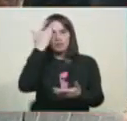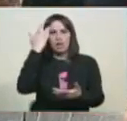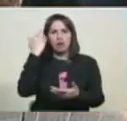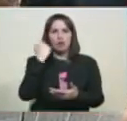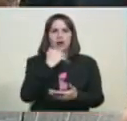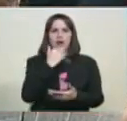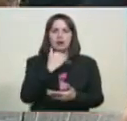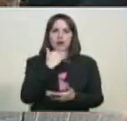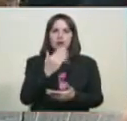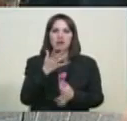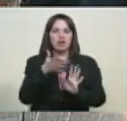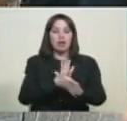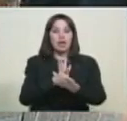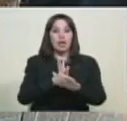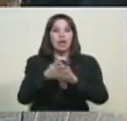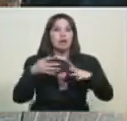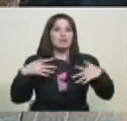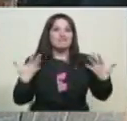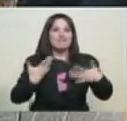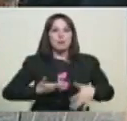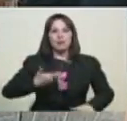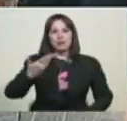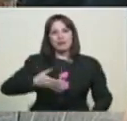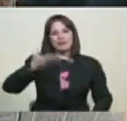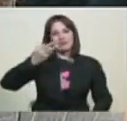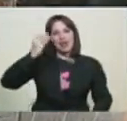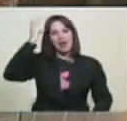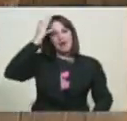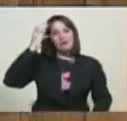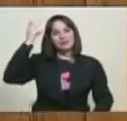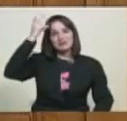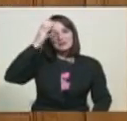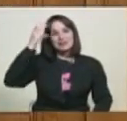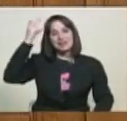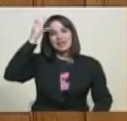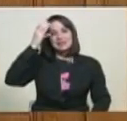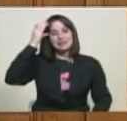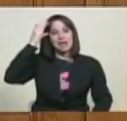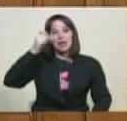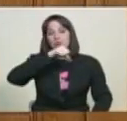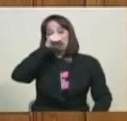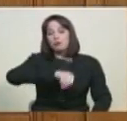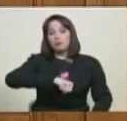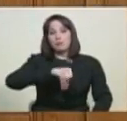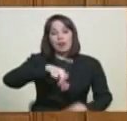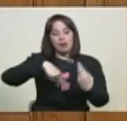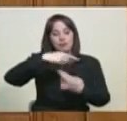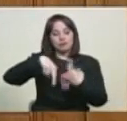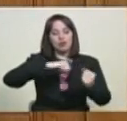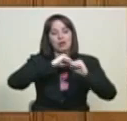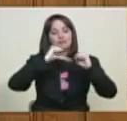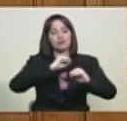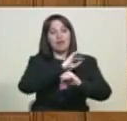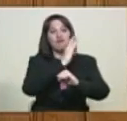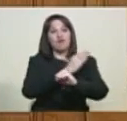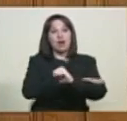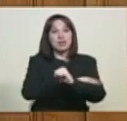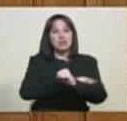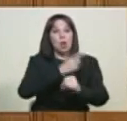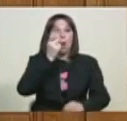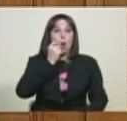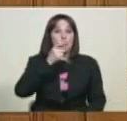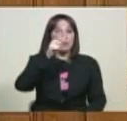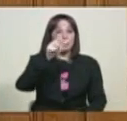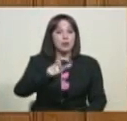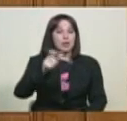detalle: la conciencia, la pasión y la fuerza revolucionaria de millones de hombres y